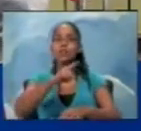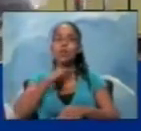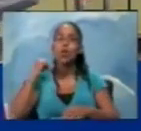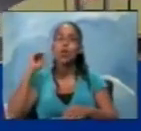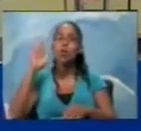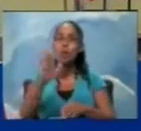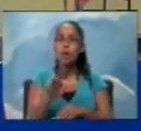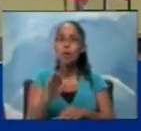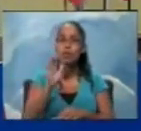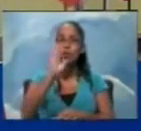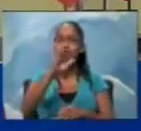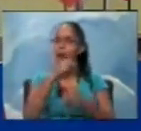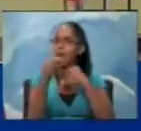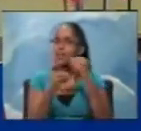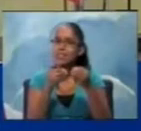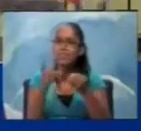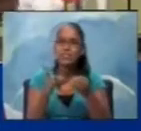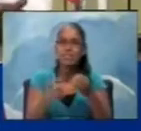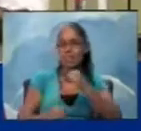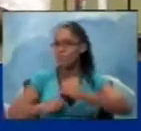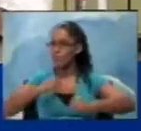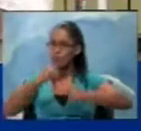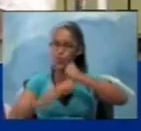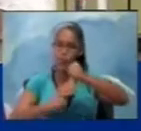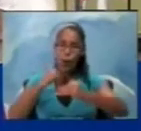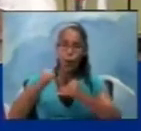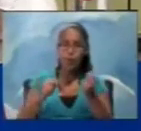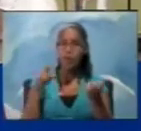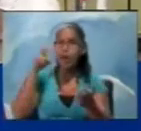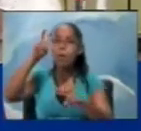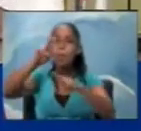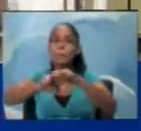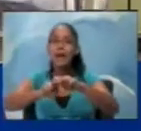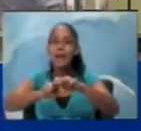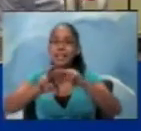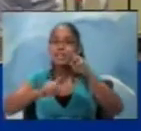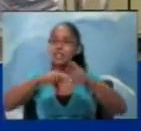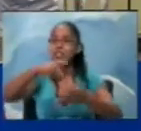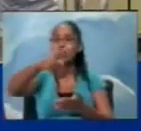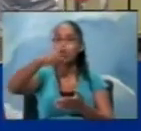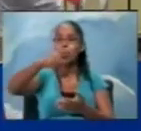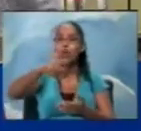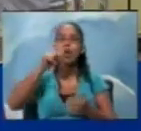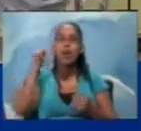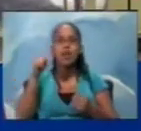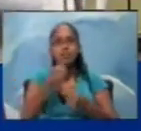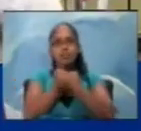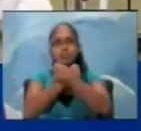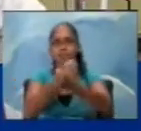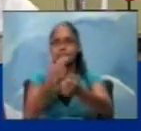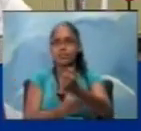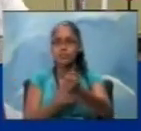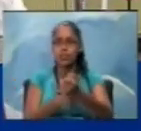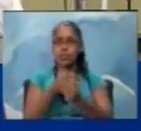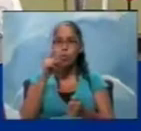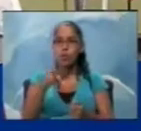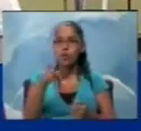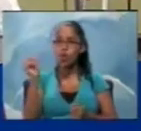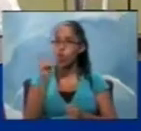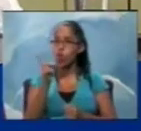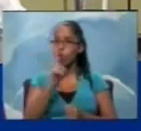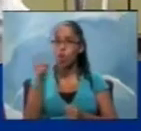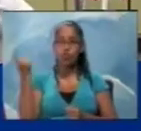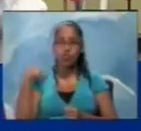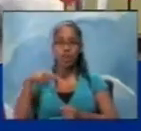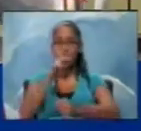muertos, haciendo correr a los paralíticos. Ellos, amados hermanos, como ellos no tienen